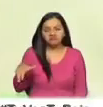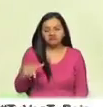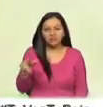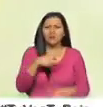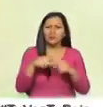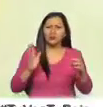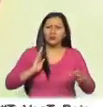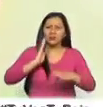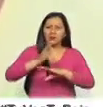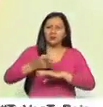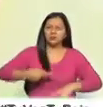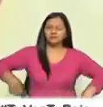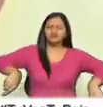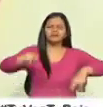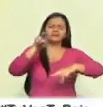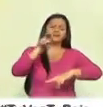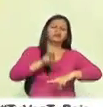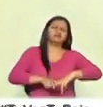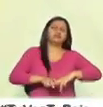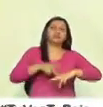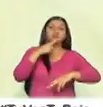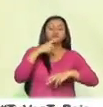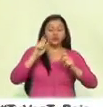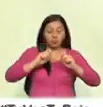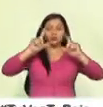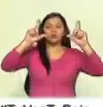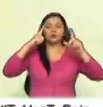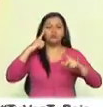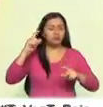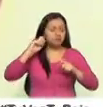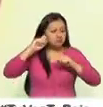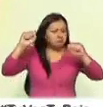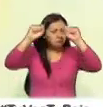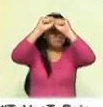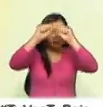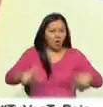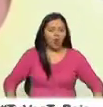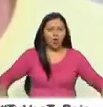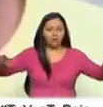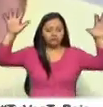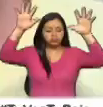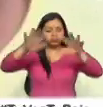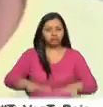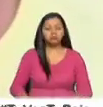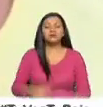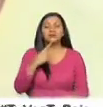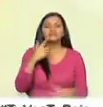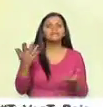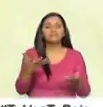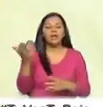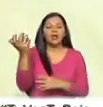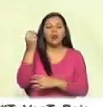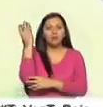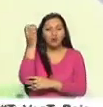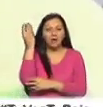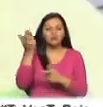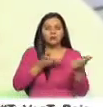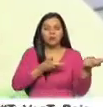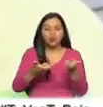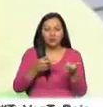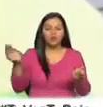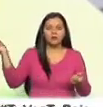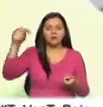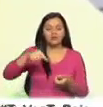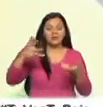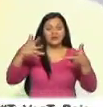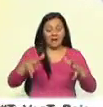Pero luego me senté debajo del puente y entonces me di cuenta. Escuché un ruido y ya vi a las ambulancias pasando, los bomberos. Y